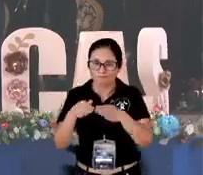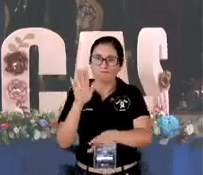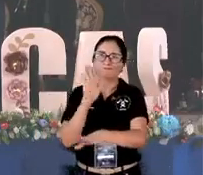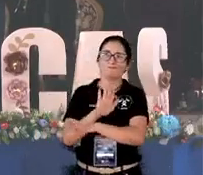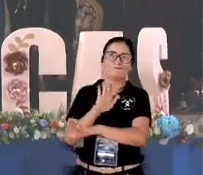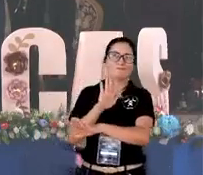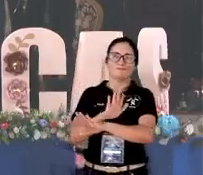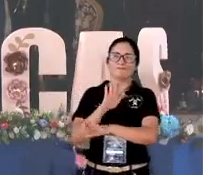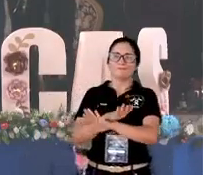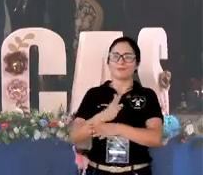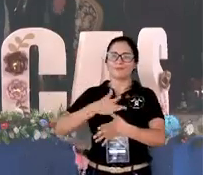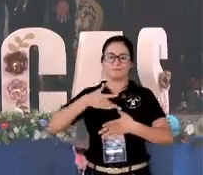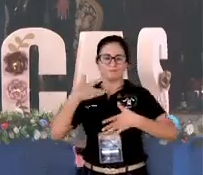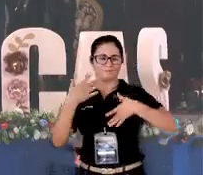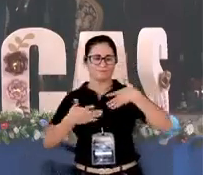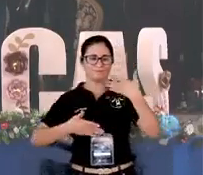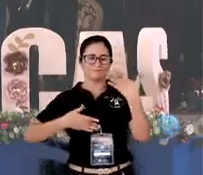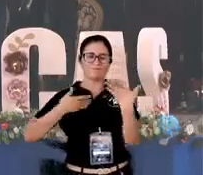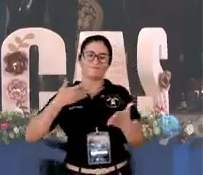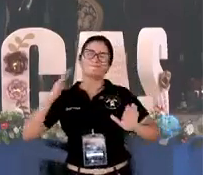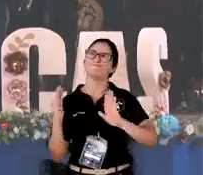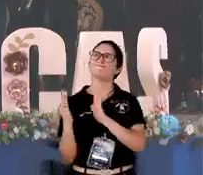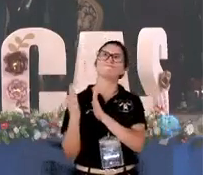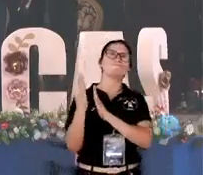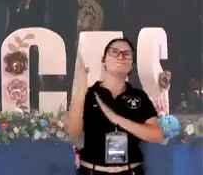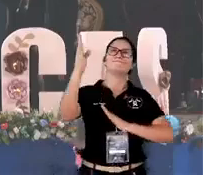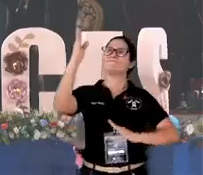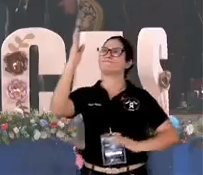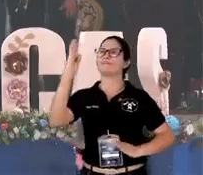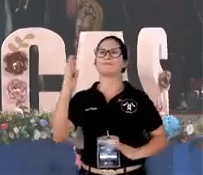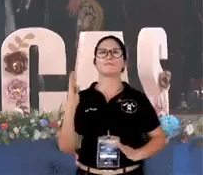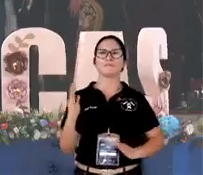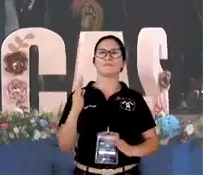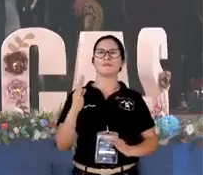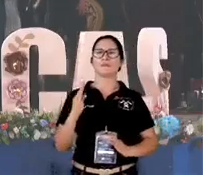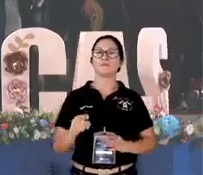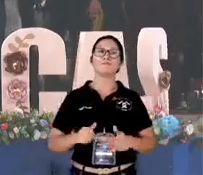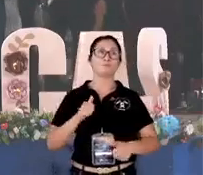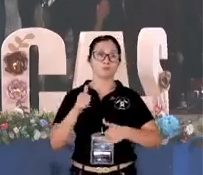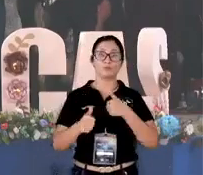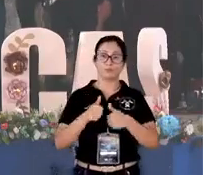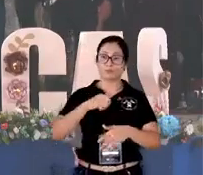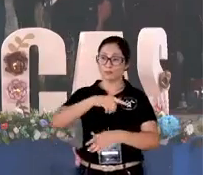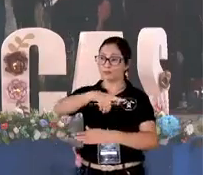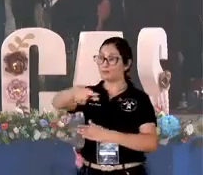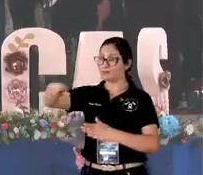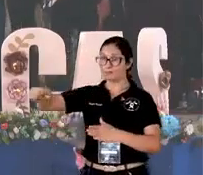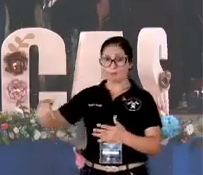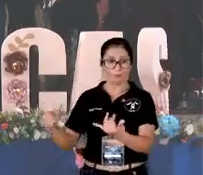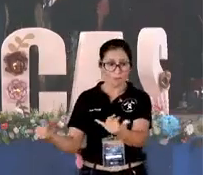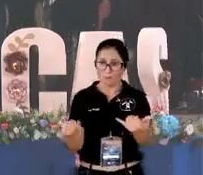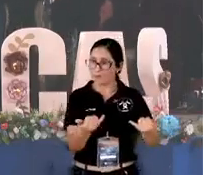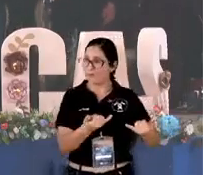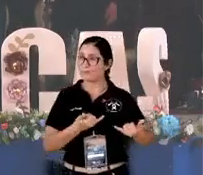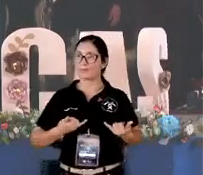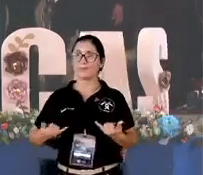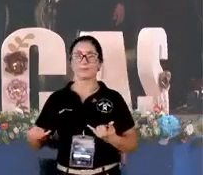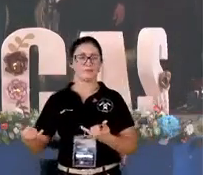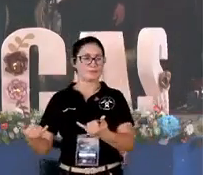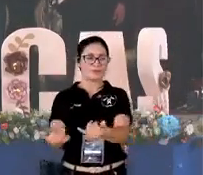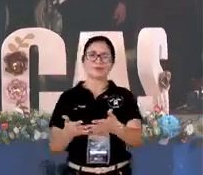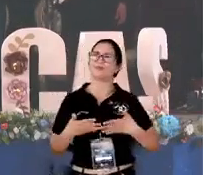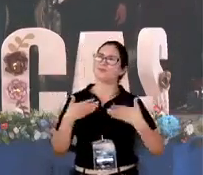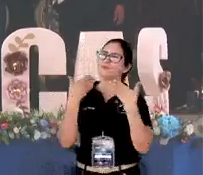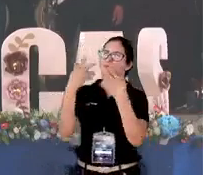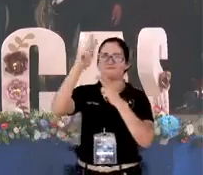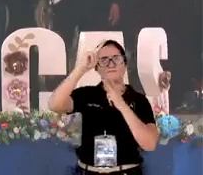tarde a disfrutar de la presencia del Señor, la cual está en medio nuestro. A Él le damos toda